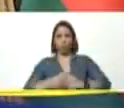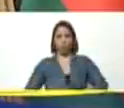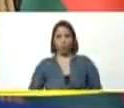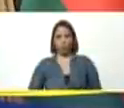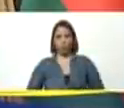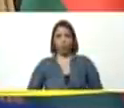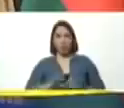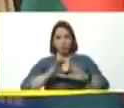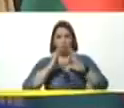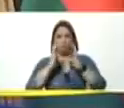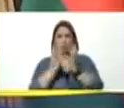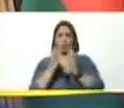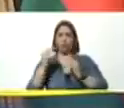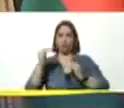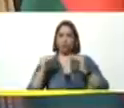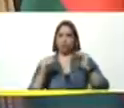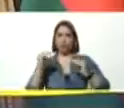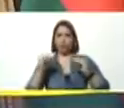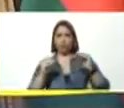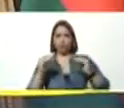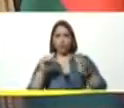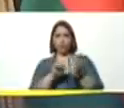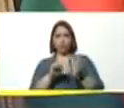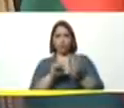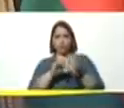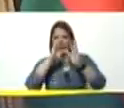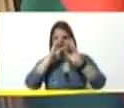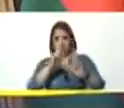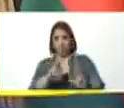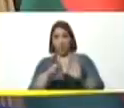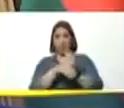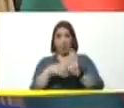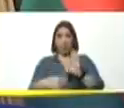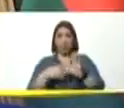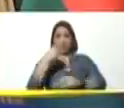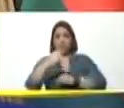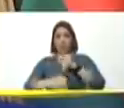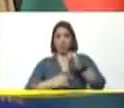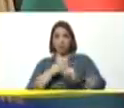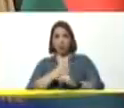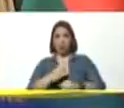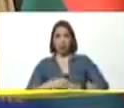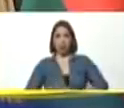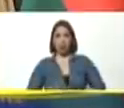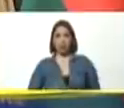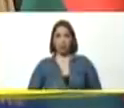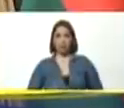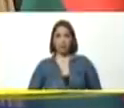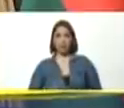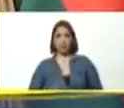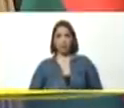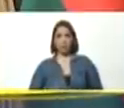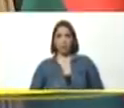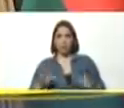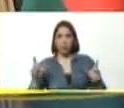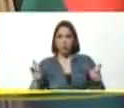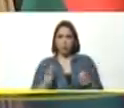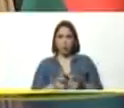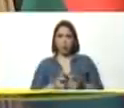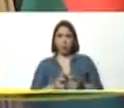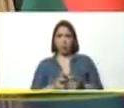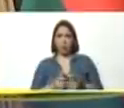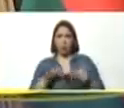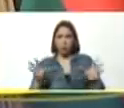de un mundo de equilibrio, donde se respete el derecho internacional. Lo resumimos en